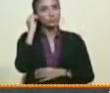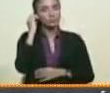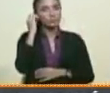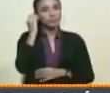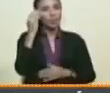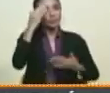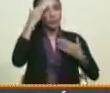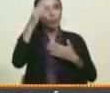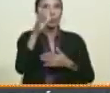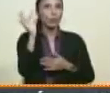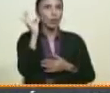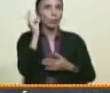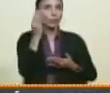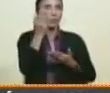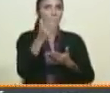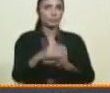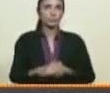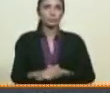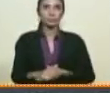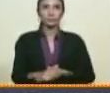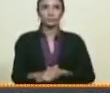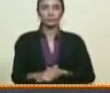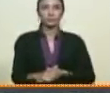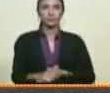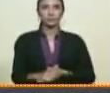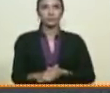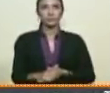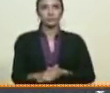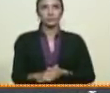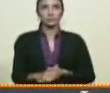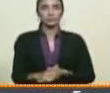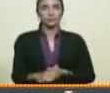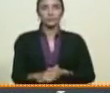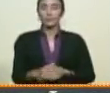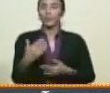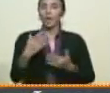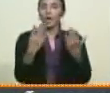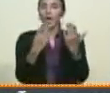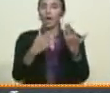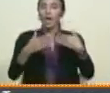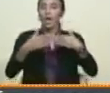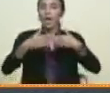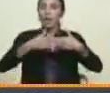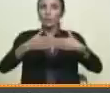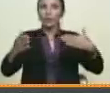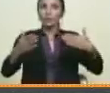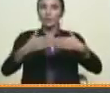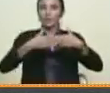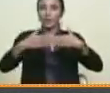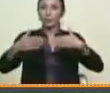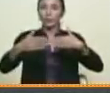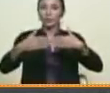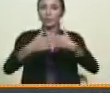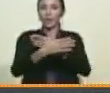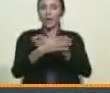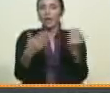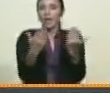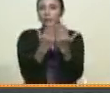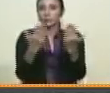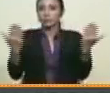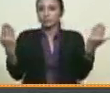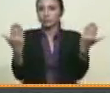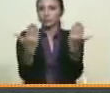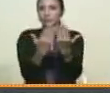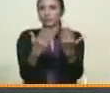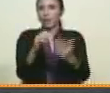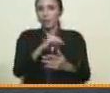tengo un gran amigo en do mayor llamado camacaro mira maneras las puertas automáticas y si éstas está pues si aquí